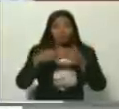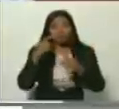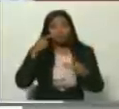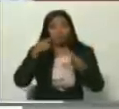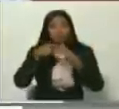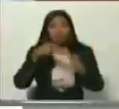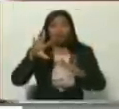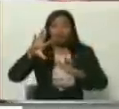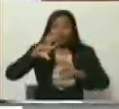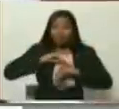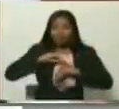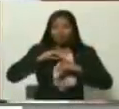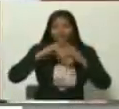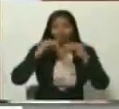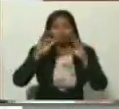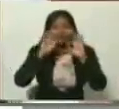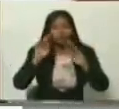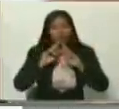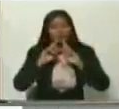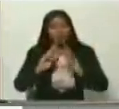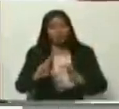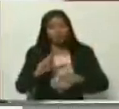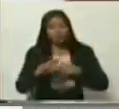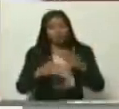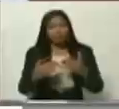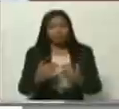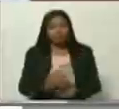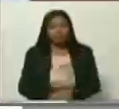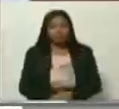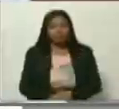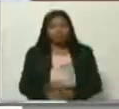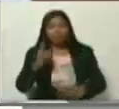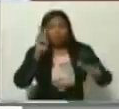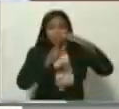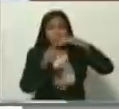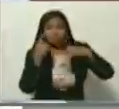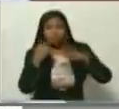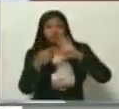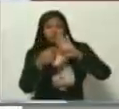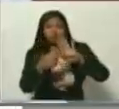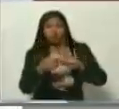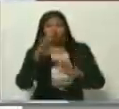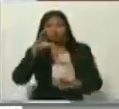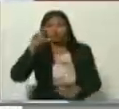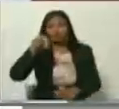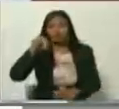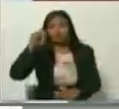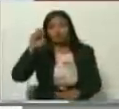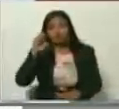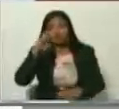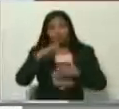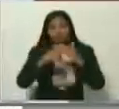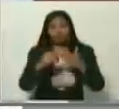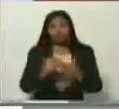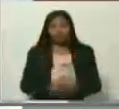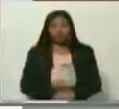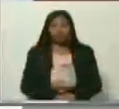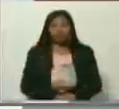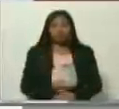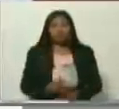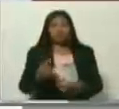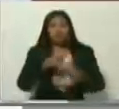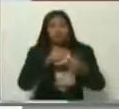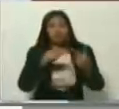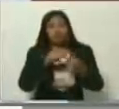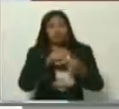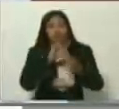de acatar los resultados, las proyecciones que presentó el Consejo Nacional Electoral y las dos sentencias